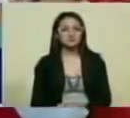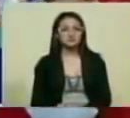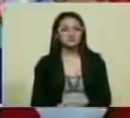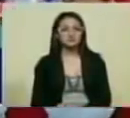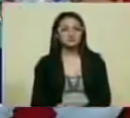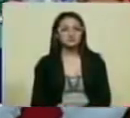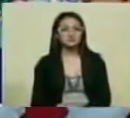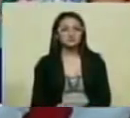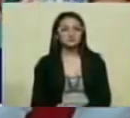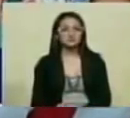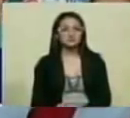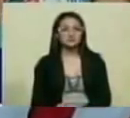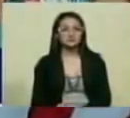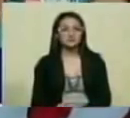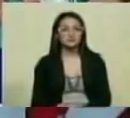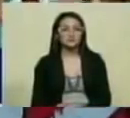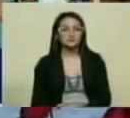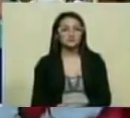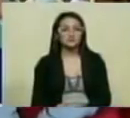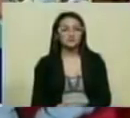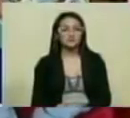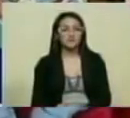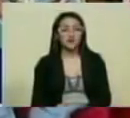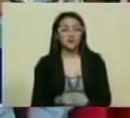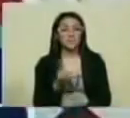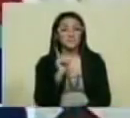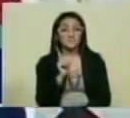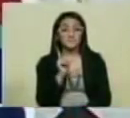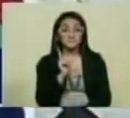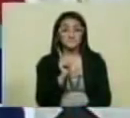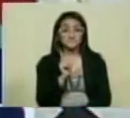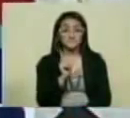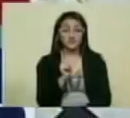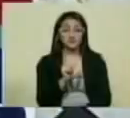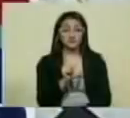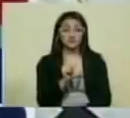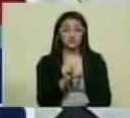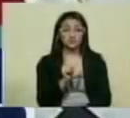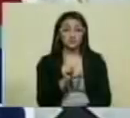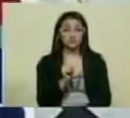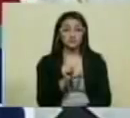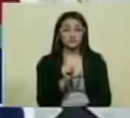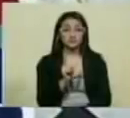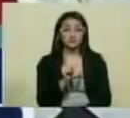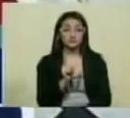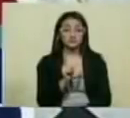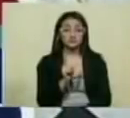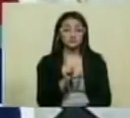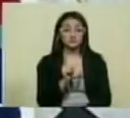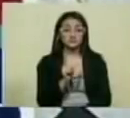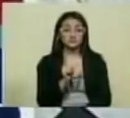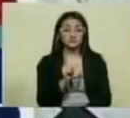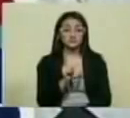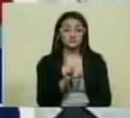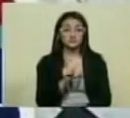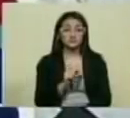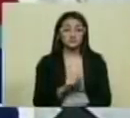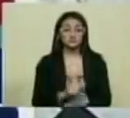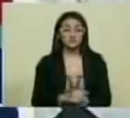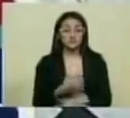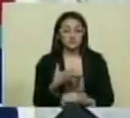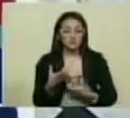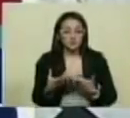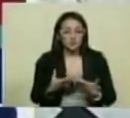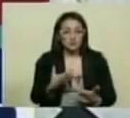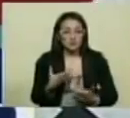Pero decía que tenemos un Partido Socialista Unido de Venezuela en ebullición permanente. En ebullición permanente.